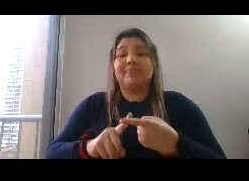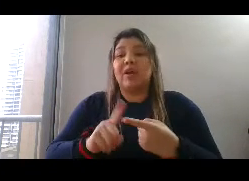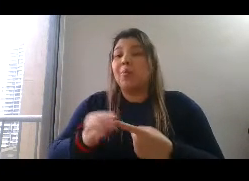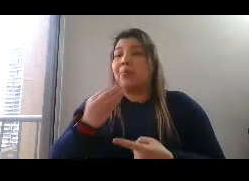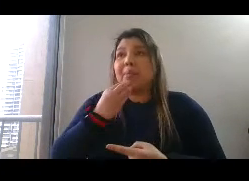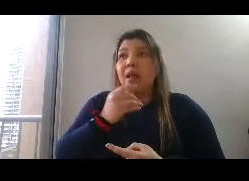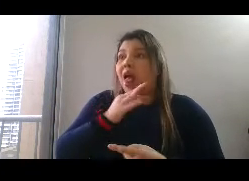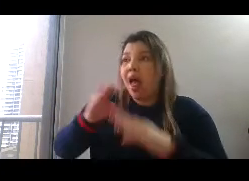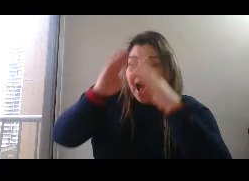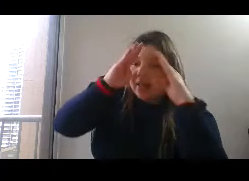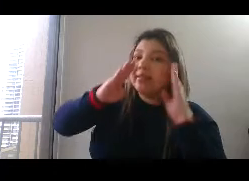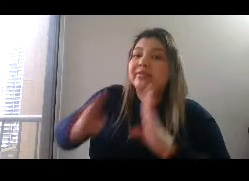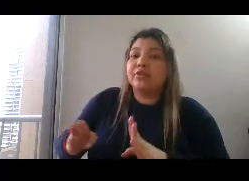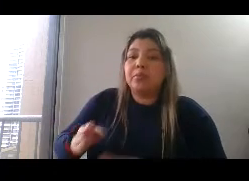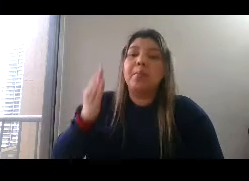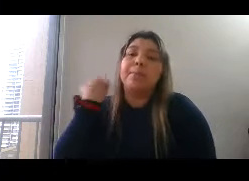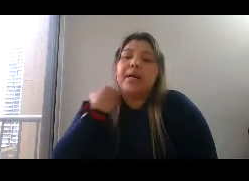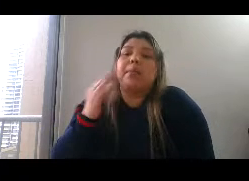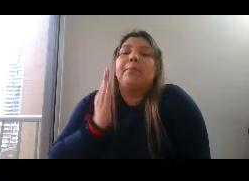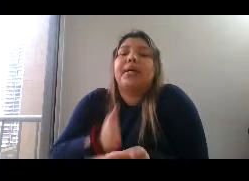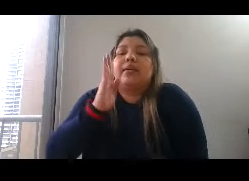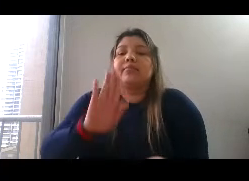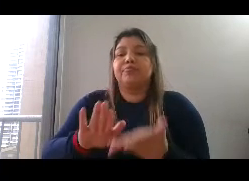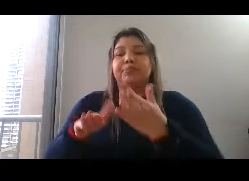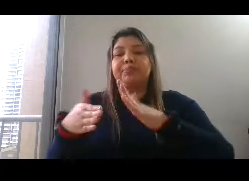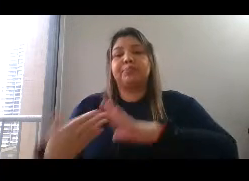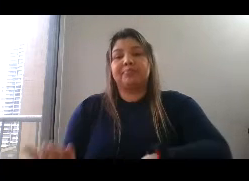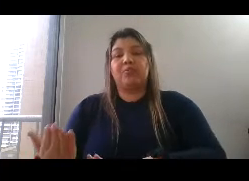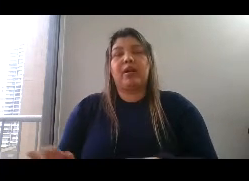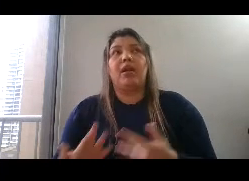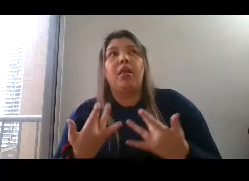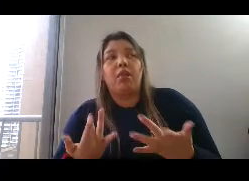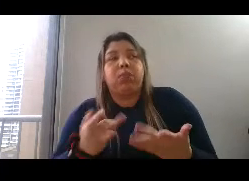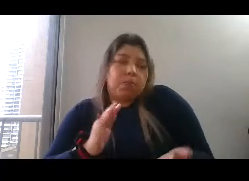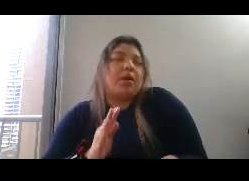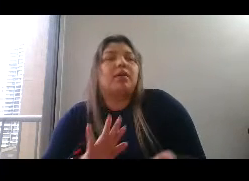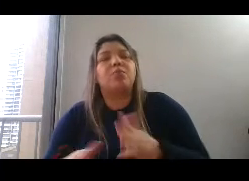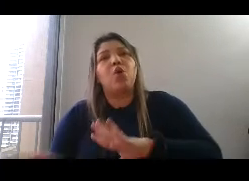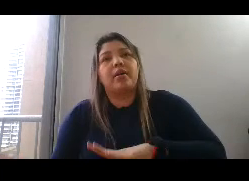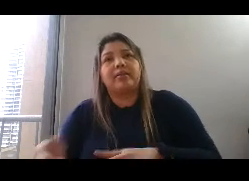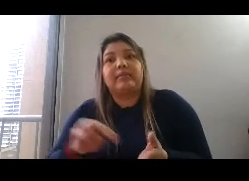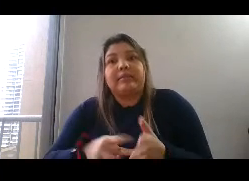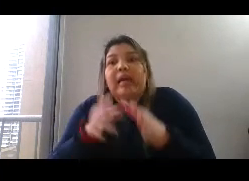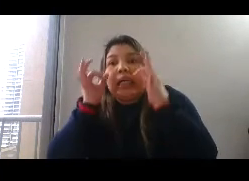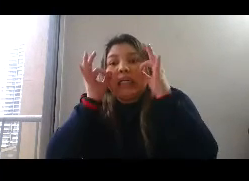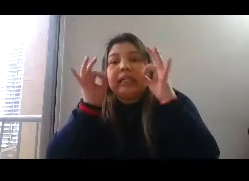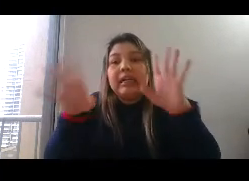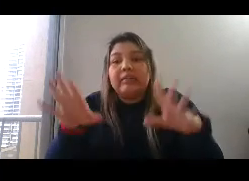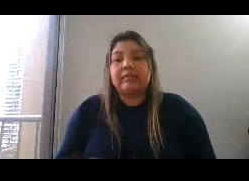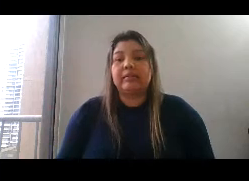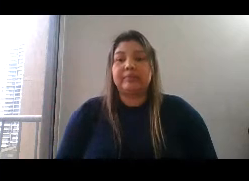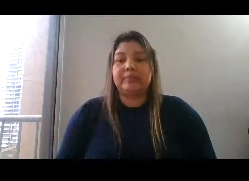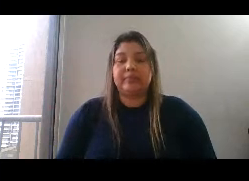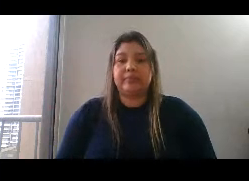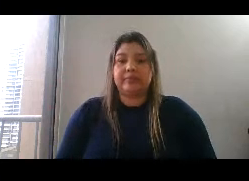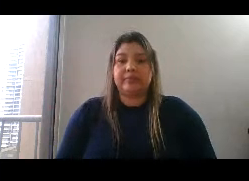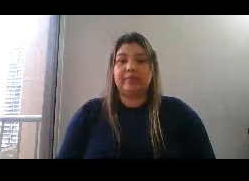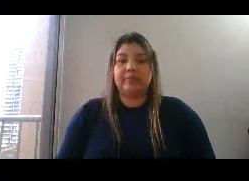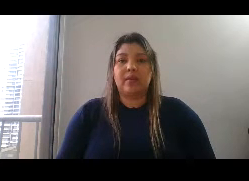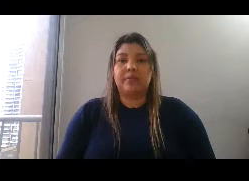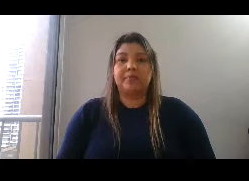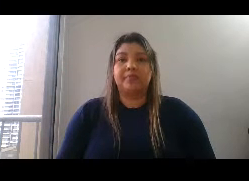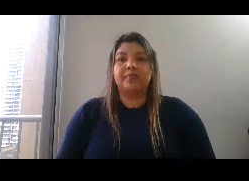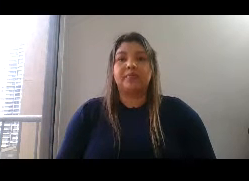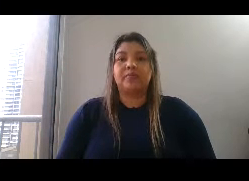el paciente puede fallecer durante la atención al servicio. Pero vamos a tener esos pacientes que